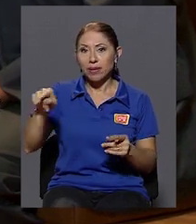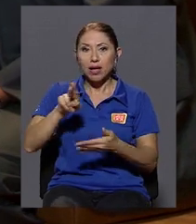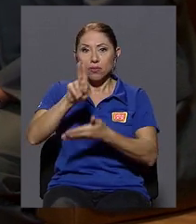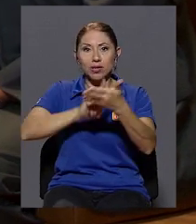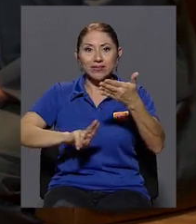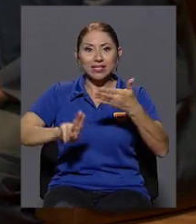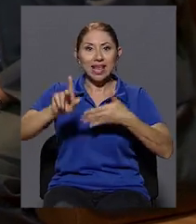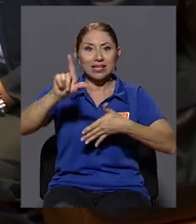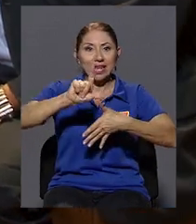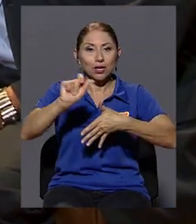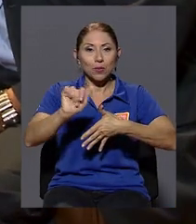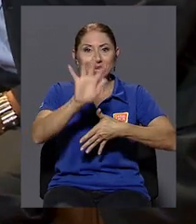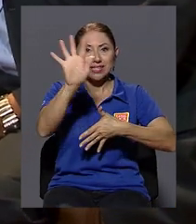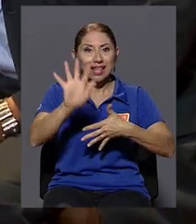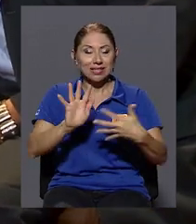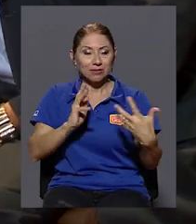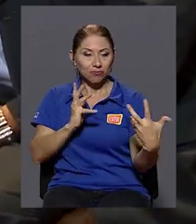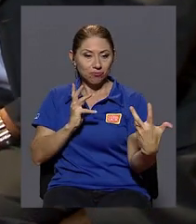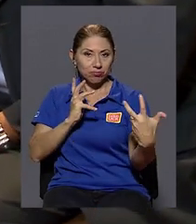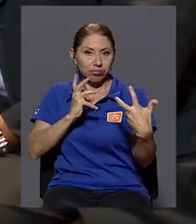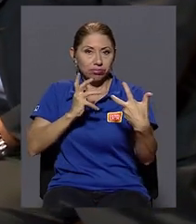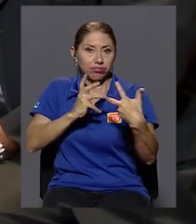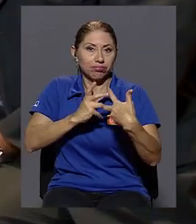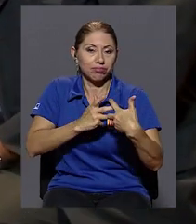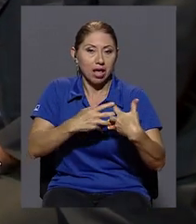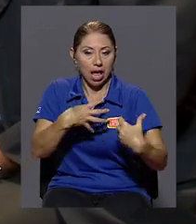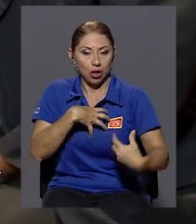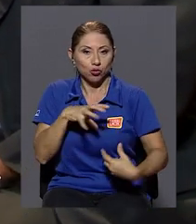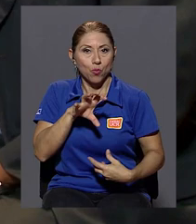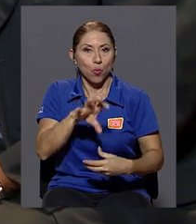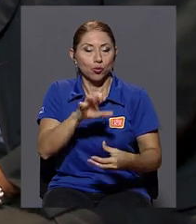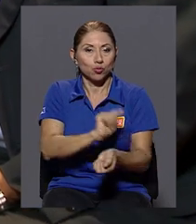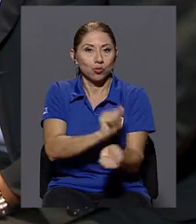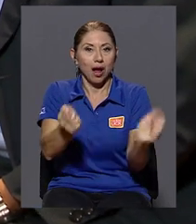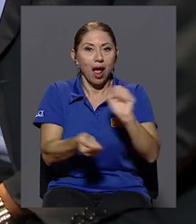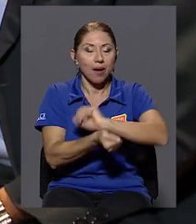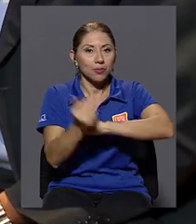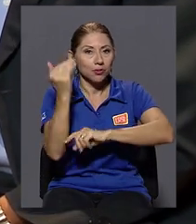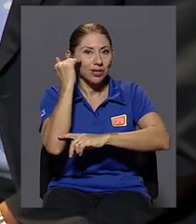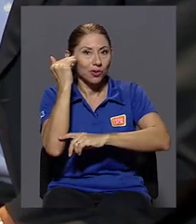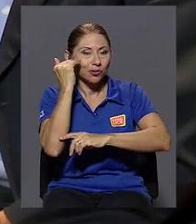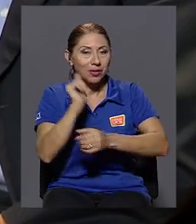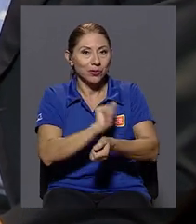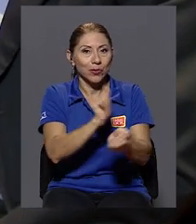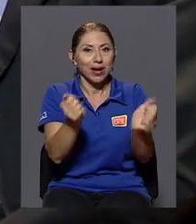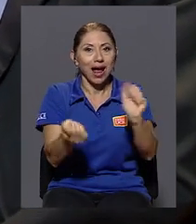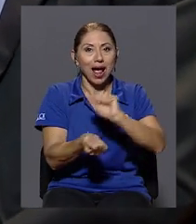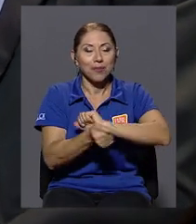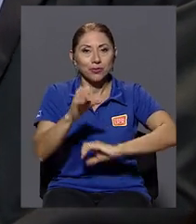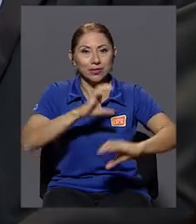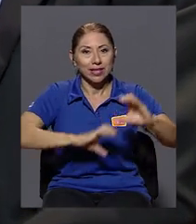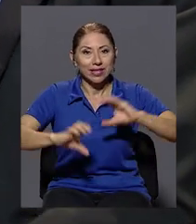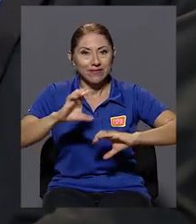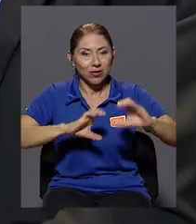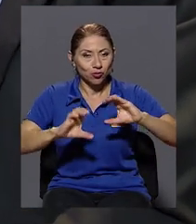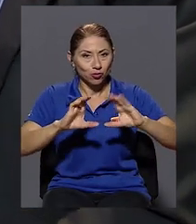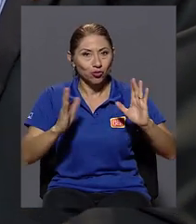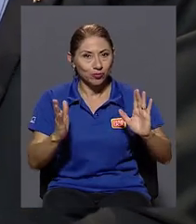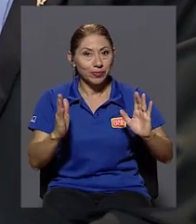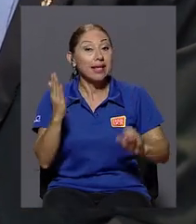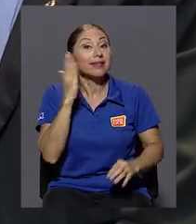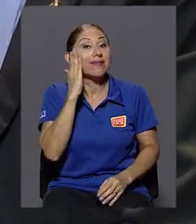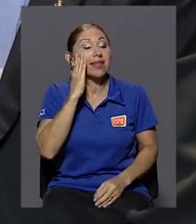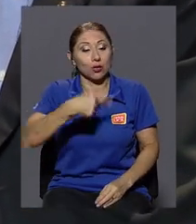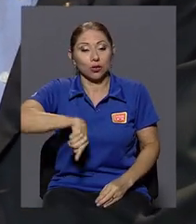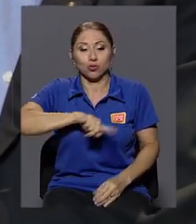universidades latinoamericanas y caribeñas a los propios cambios en el conocimiento, los cambios científicos, a sabiendas de